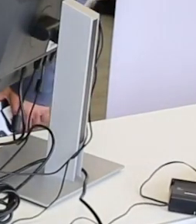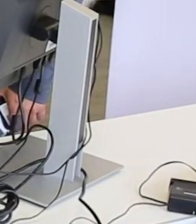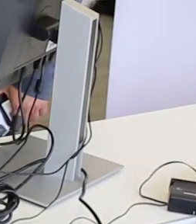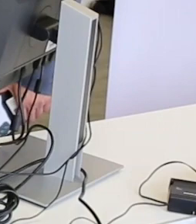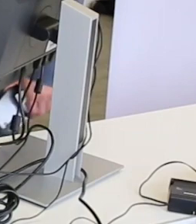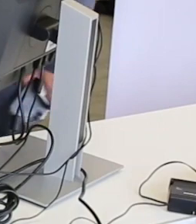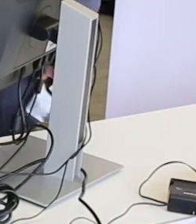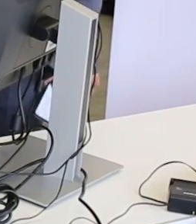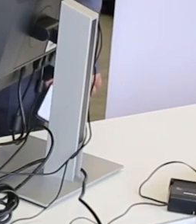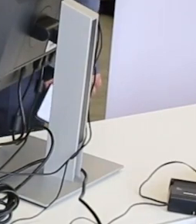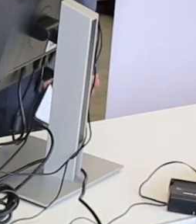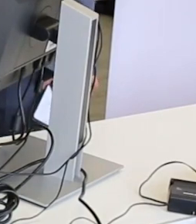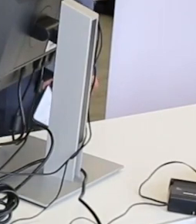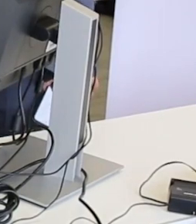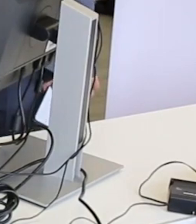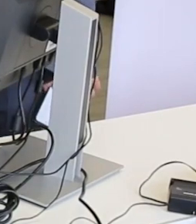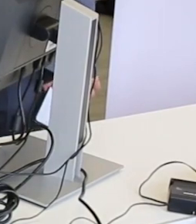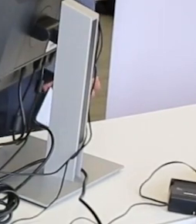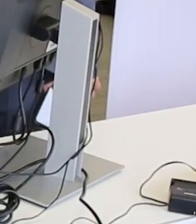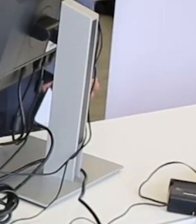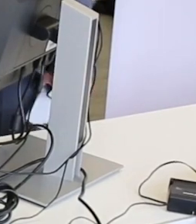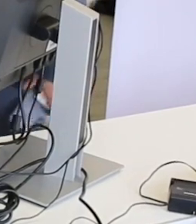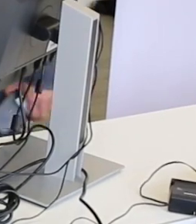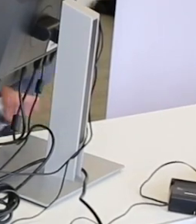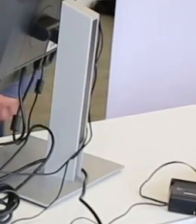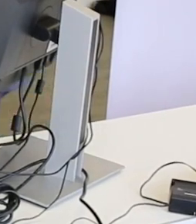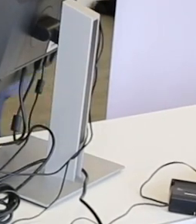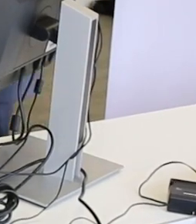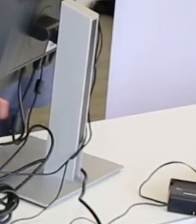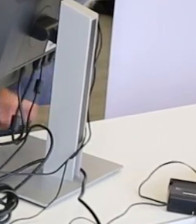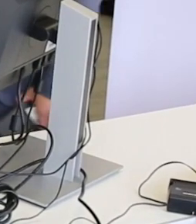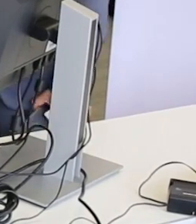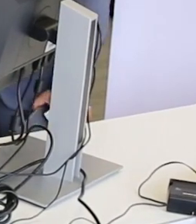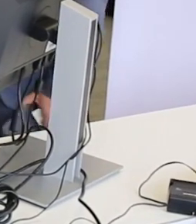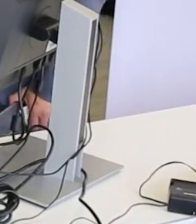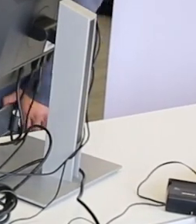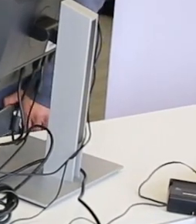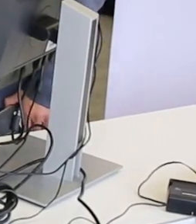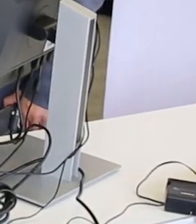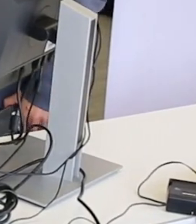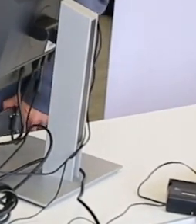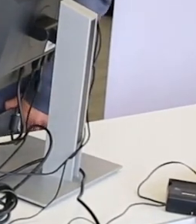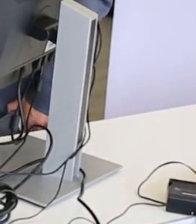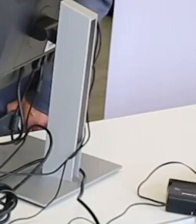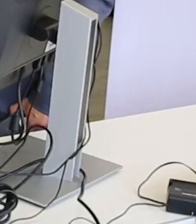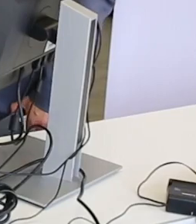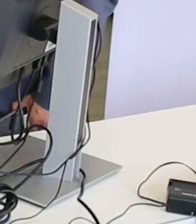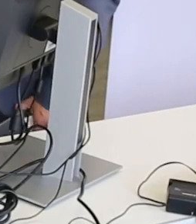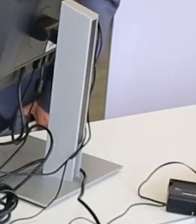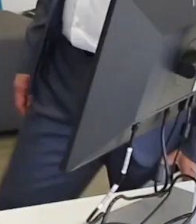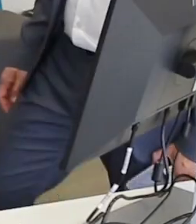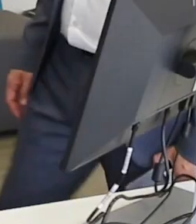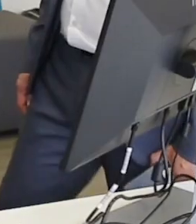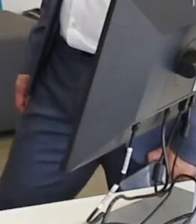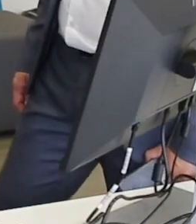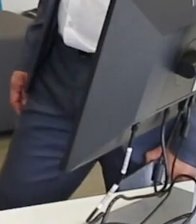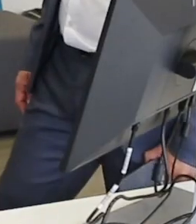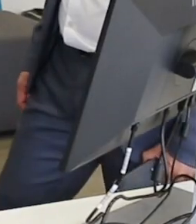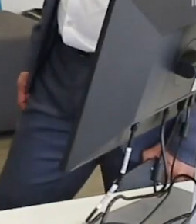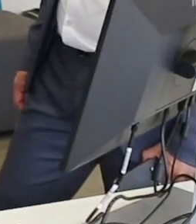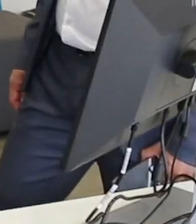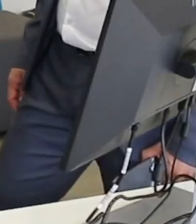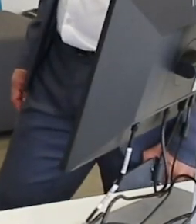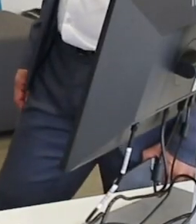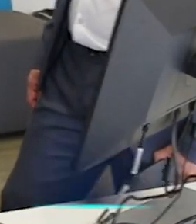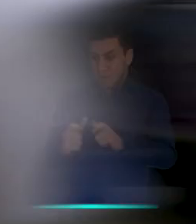tomamos otra foto. ¿Es eso? No, eso igual queda uno feo. No, pero, pero está mejor es que las de siempre. Claro, eso sí,